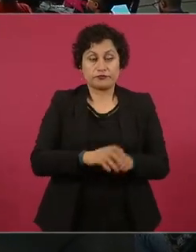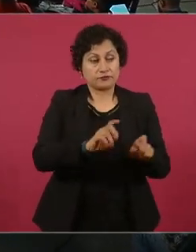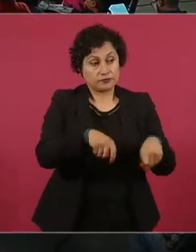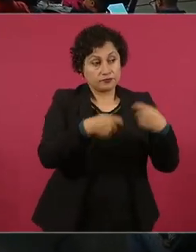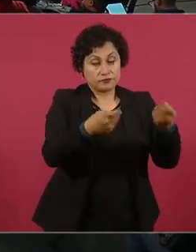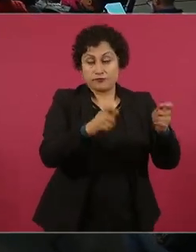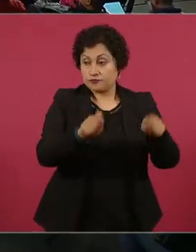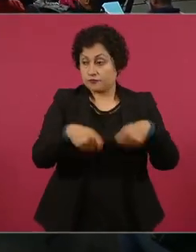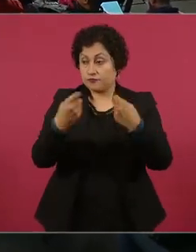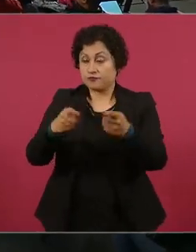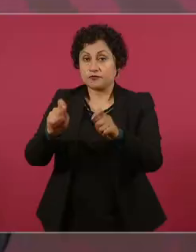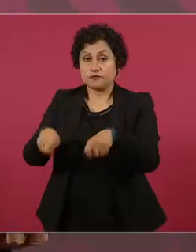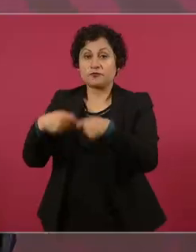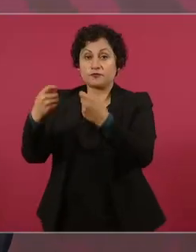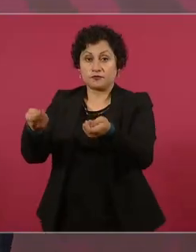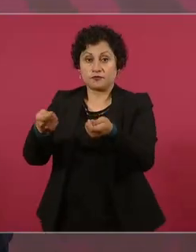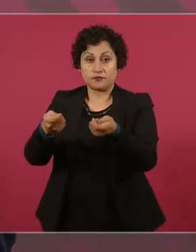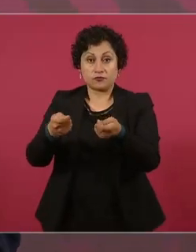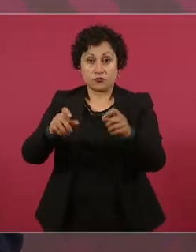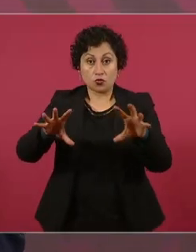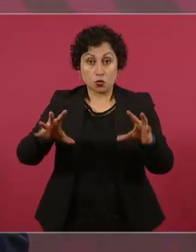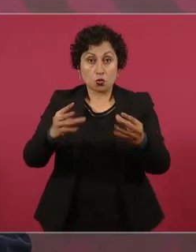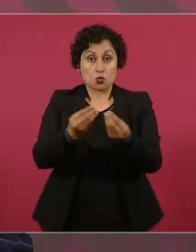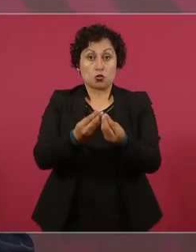y cuestan seis mil millones,